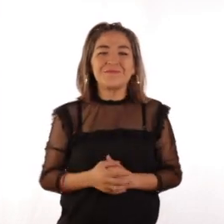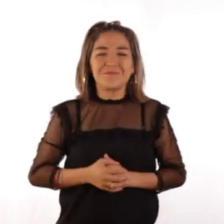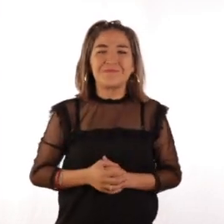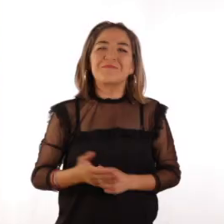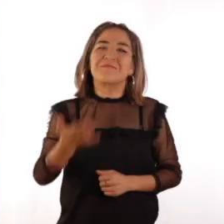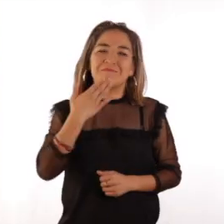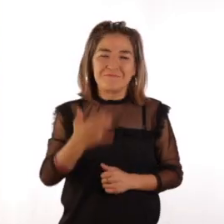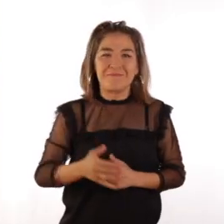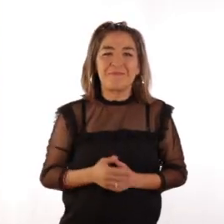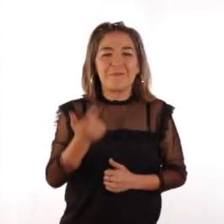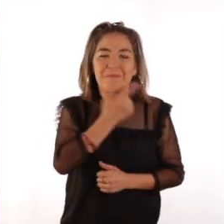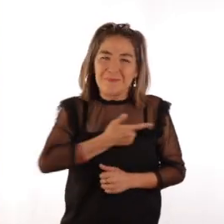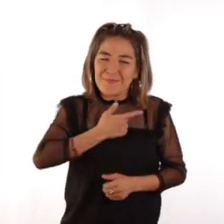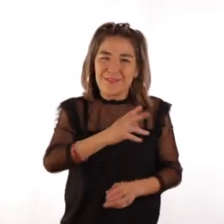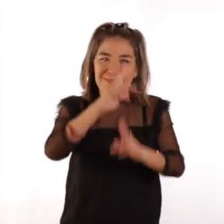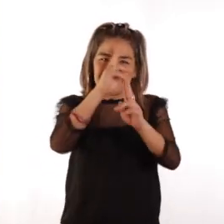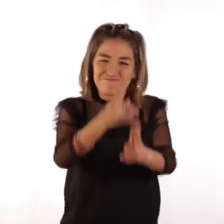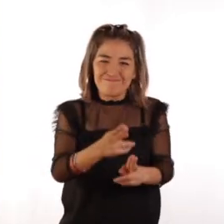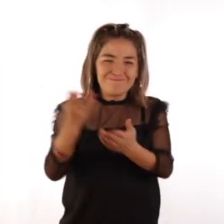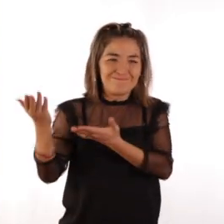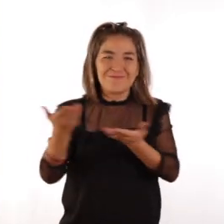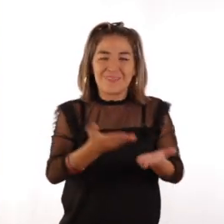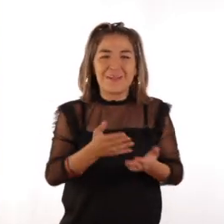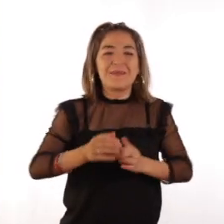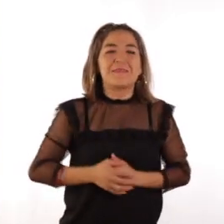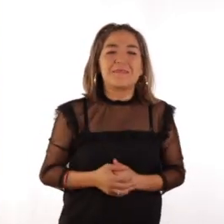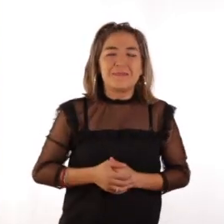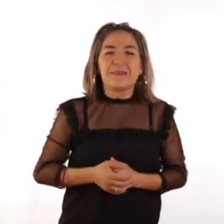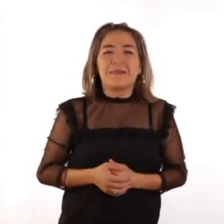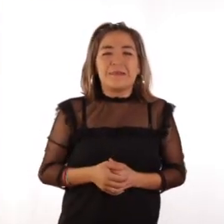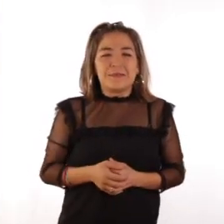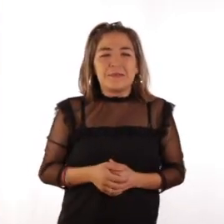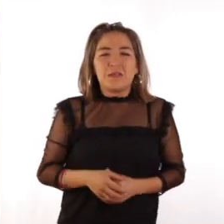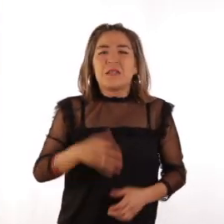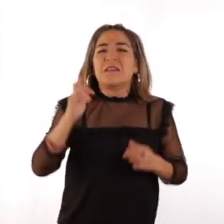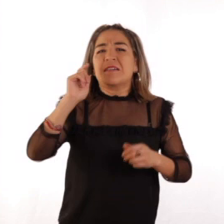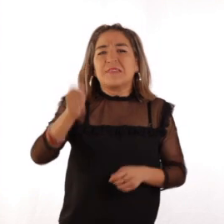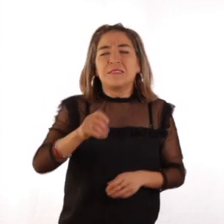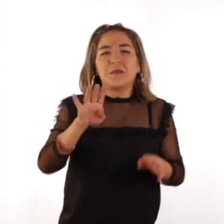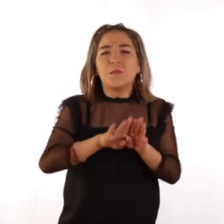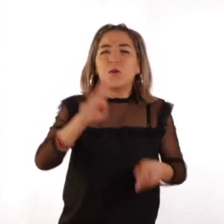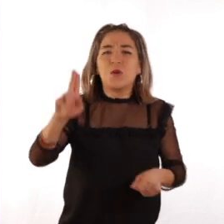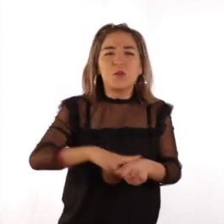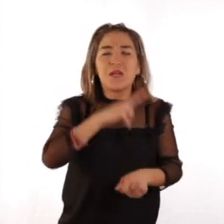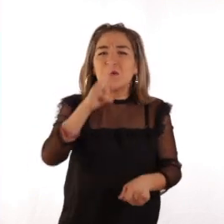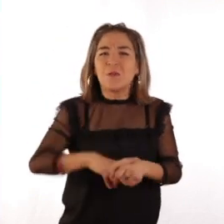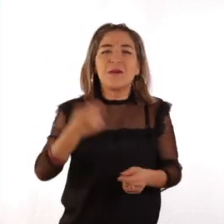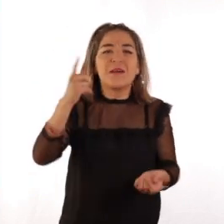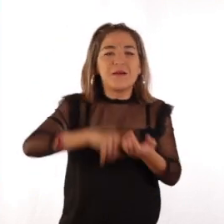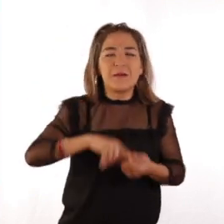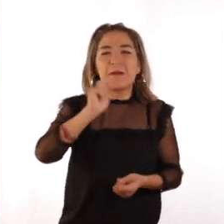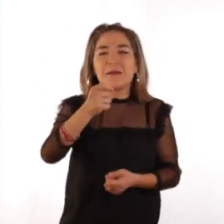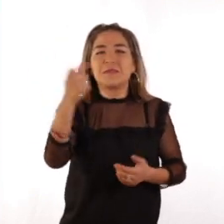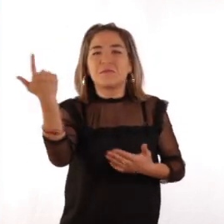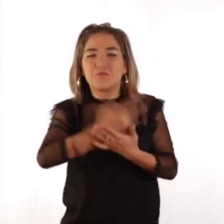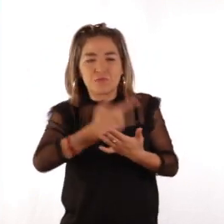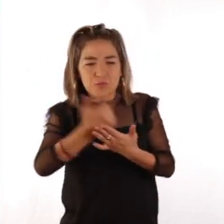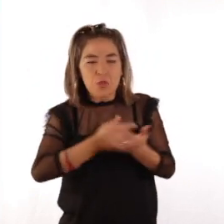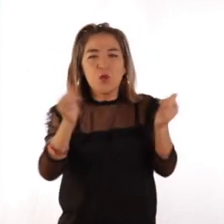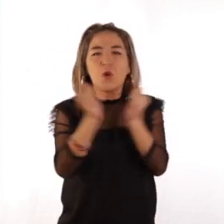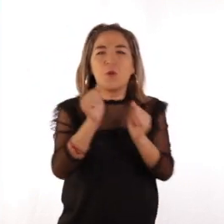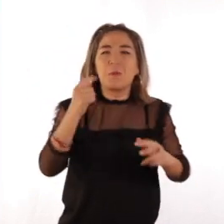de comunicarnos. No, hombre, gracias. Es un honor tenerlo aquí. Es natural que nosotros podamos relacionar la estadística con